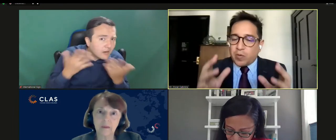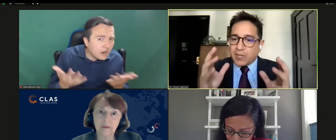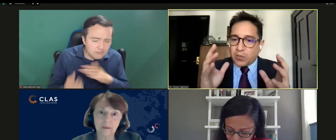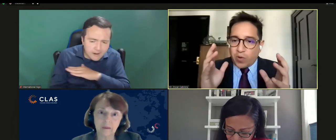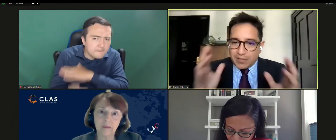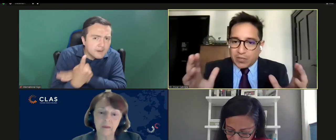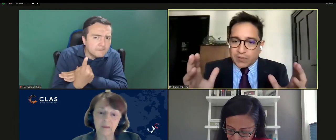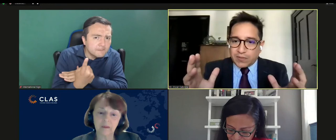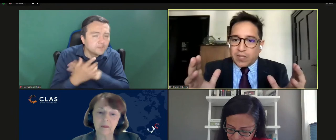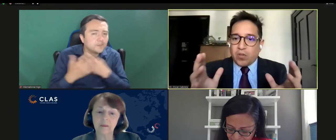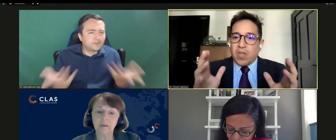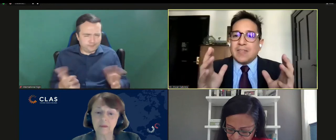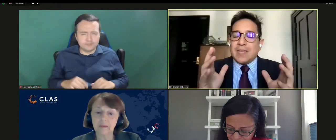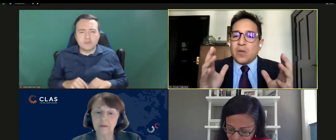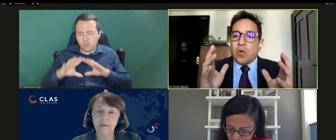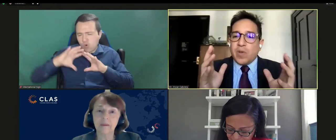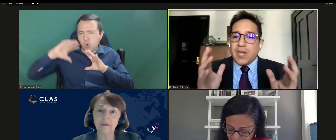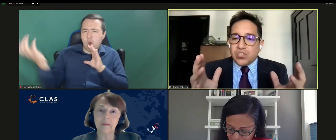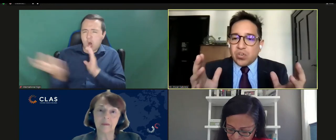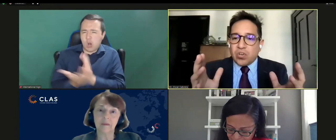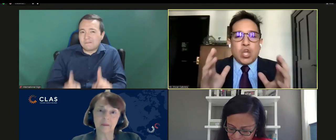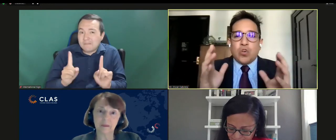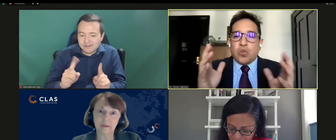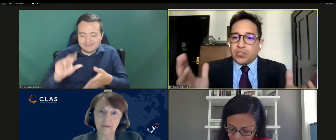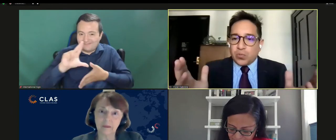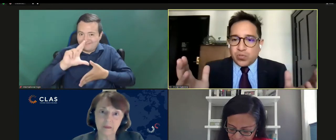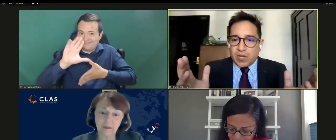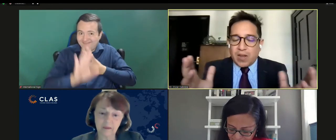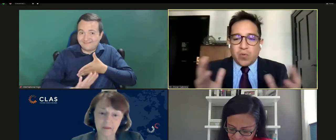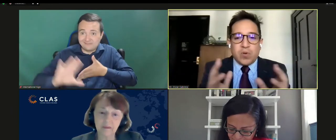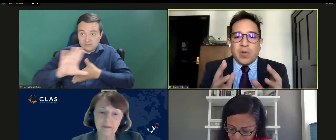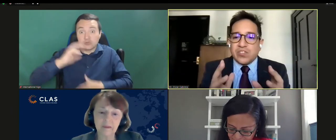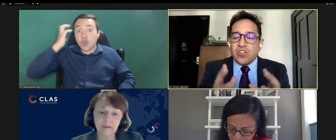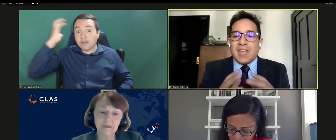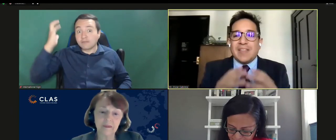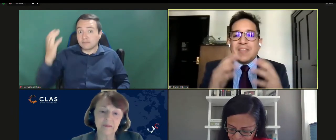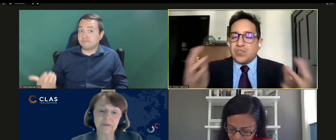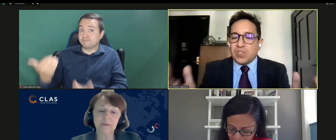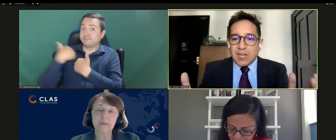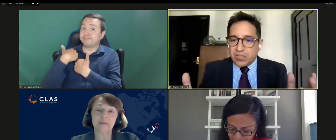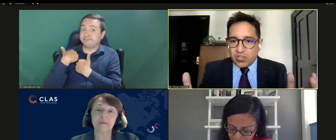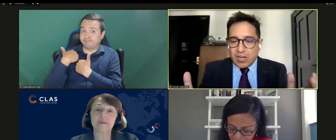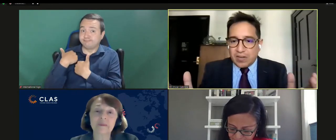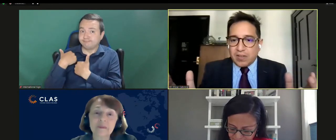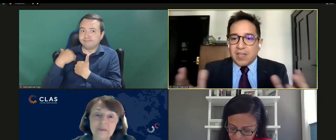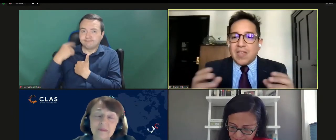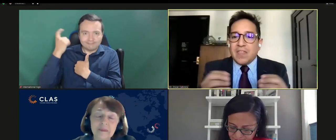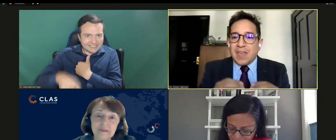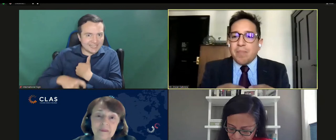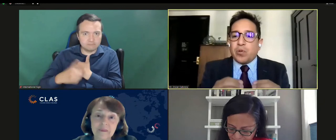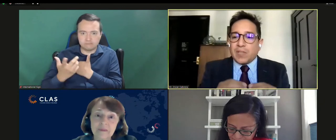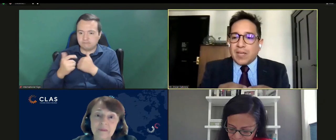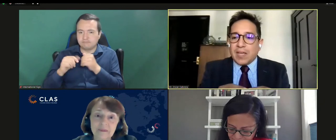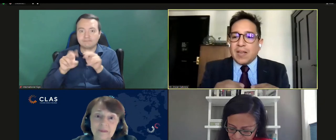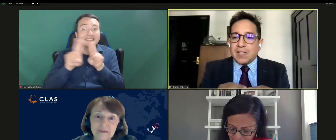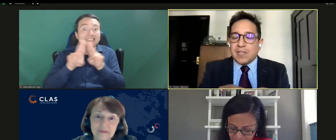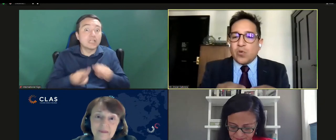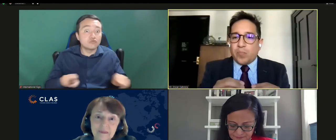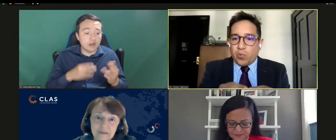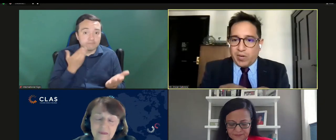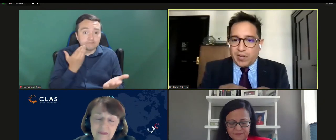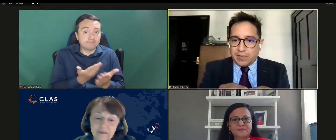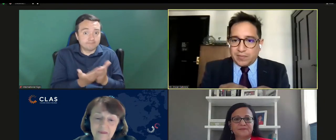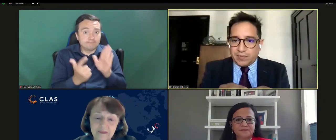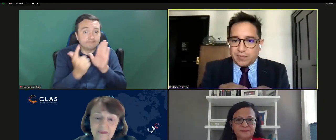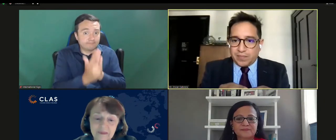todo el mundo pero particularmente en nuestra región tienen una obligación constitucional una obligación en derecho internacional de proteger la